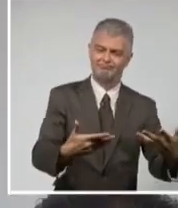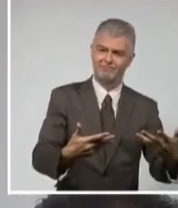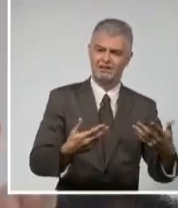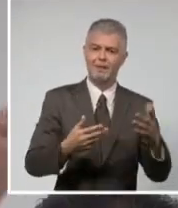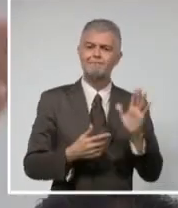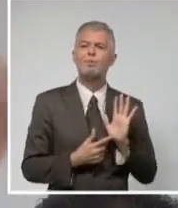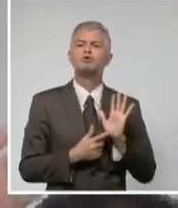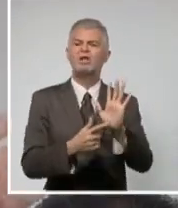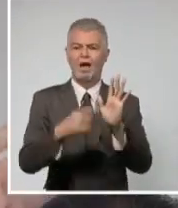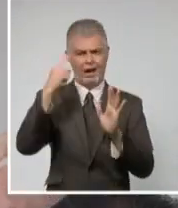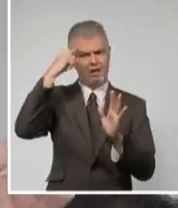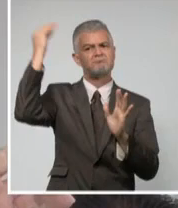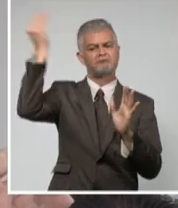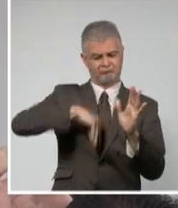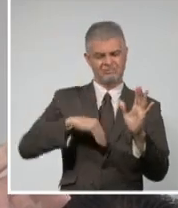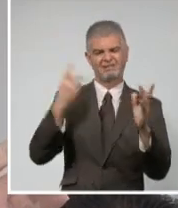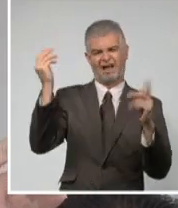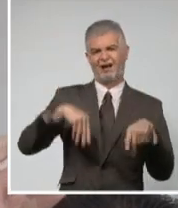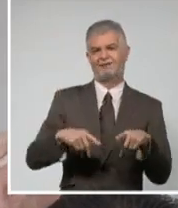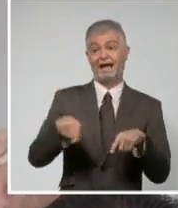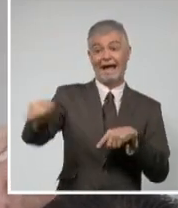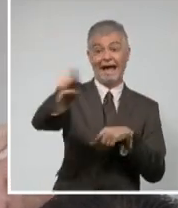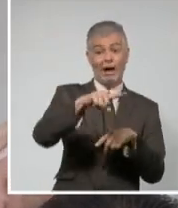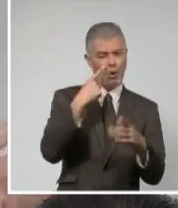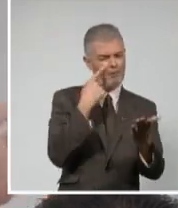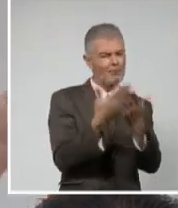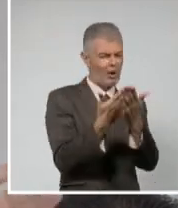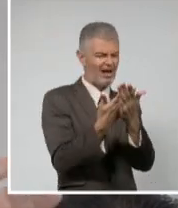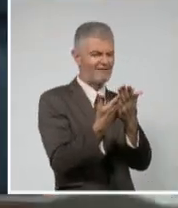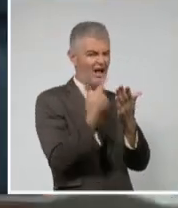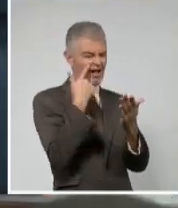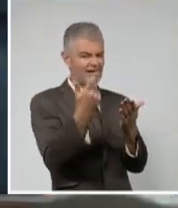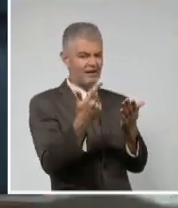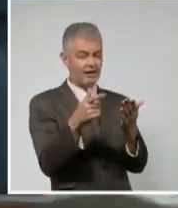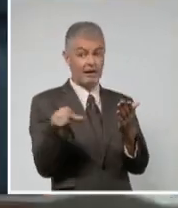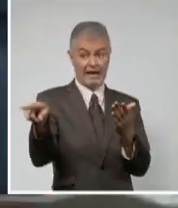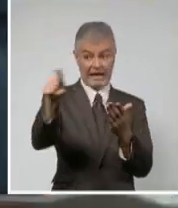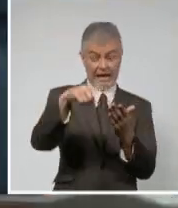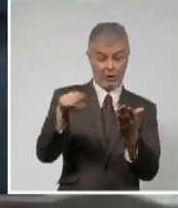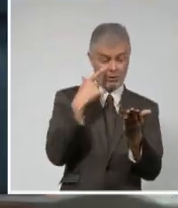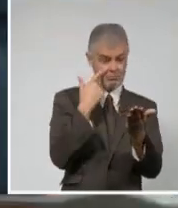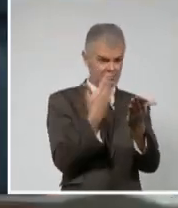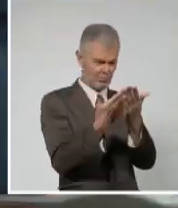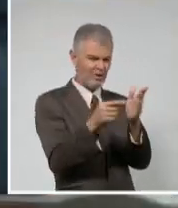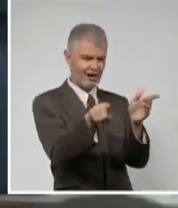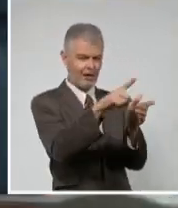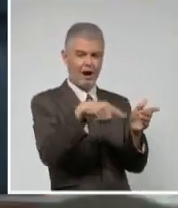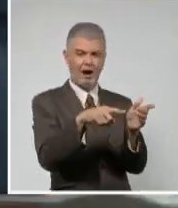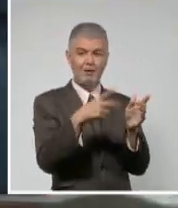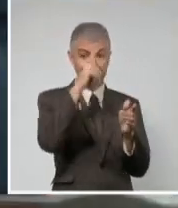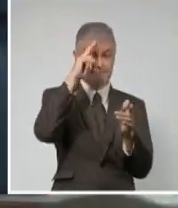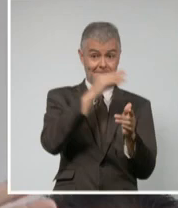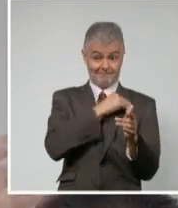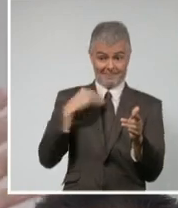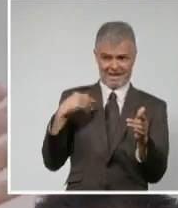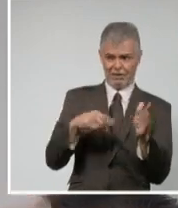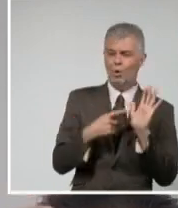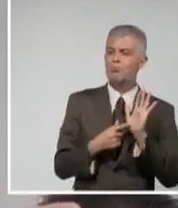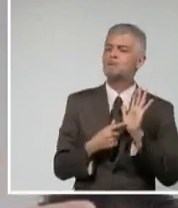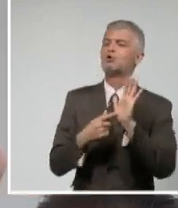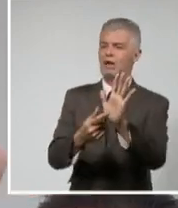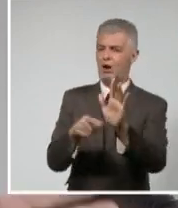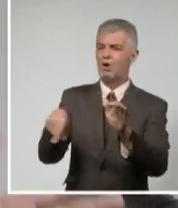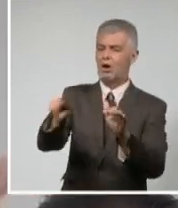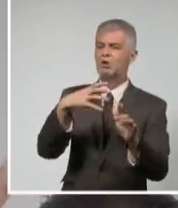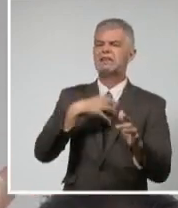Es decir, ellos los pusieron a prueba. Y cuando los pusieron a prueba, realmente ellos demostraron que tenían